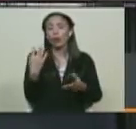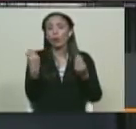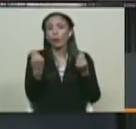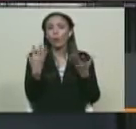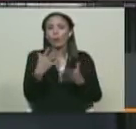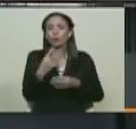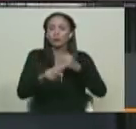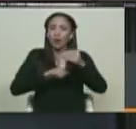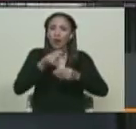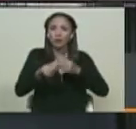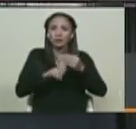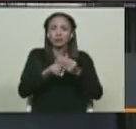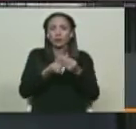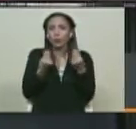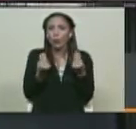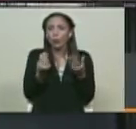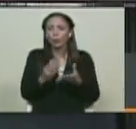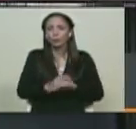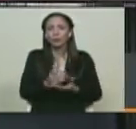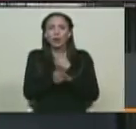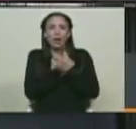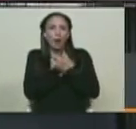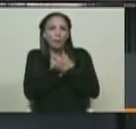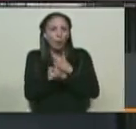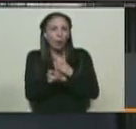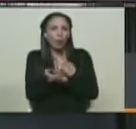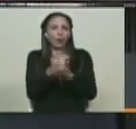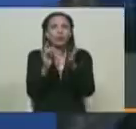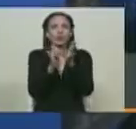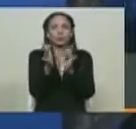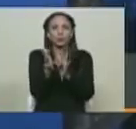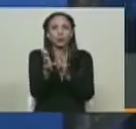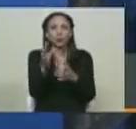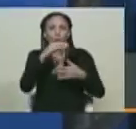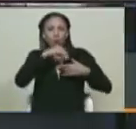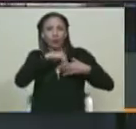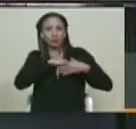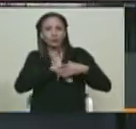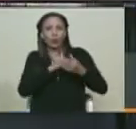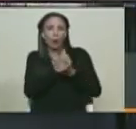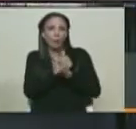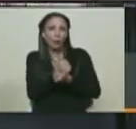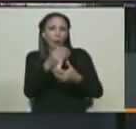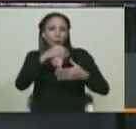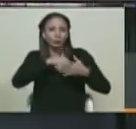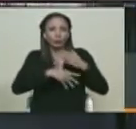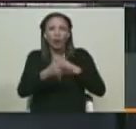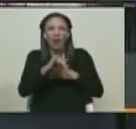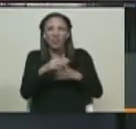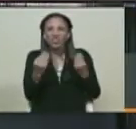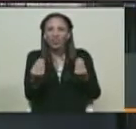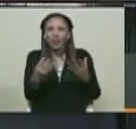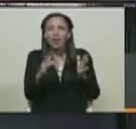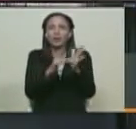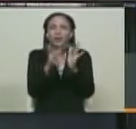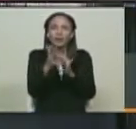nosotros, que estamos llenos del amor de Cristo aquí, en nuestro corazón. Estamos llenos de amor.